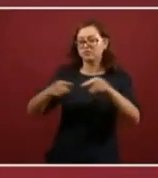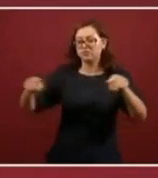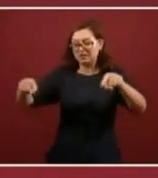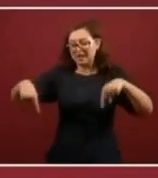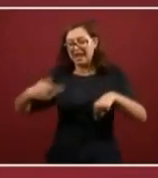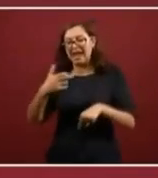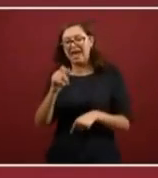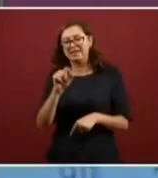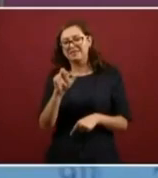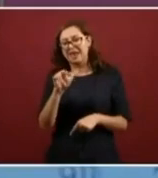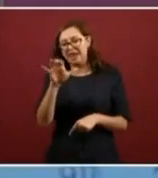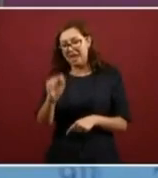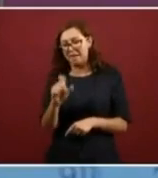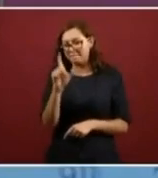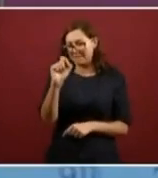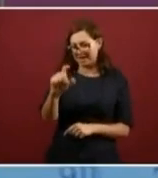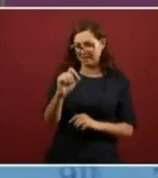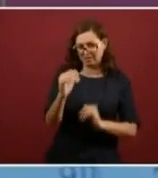va a ir aumentando